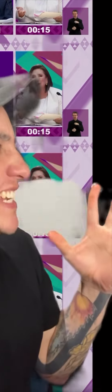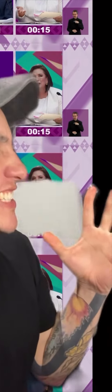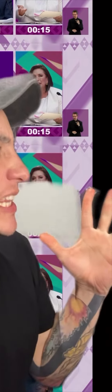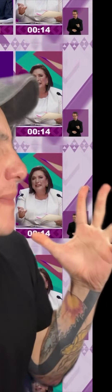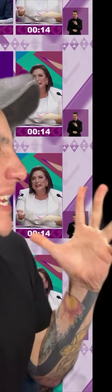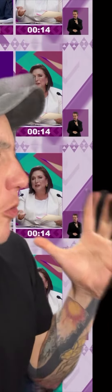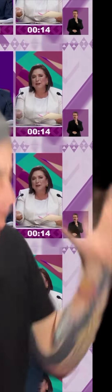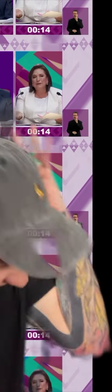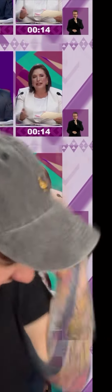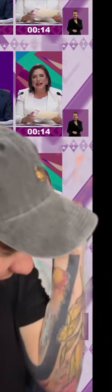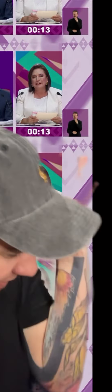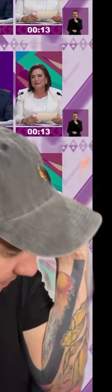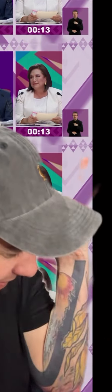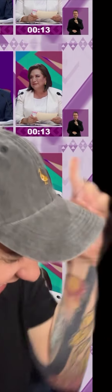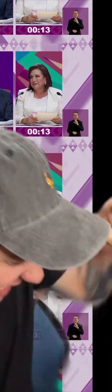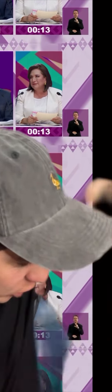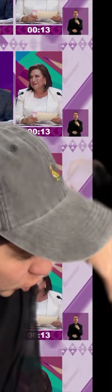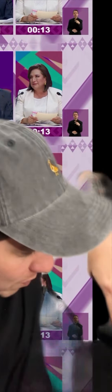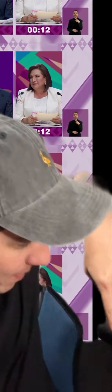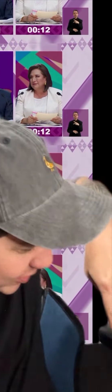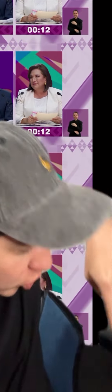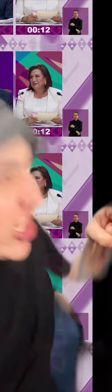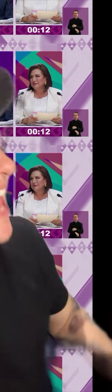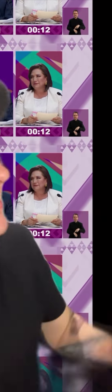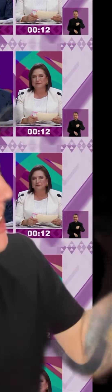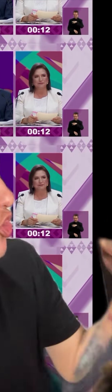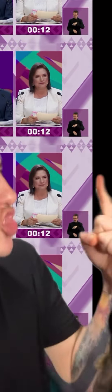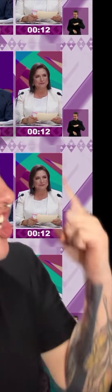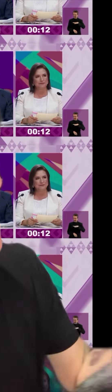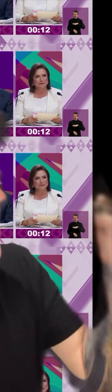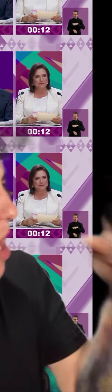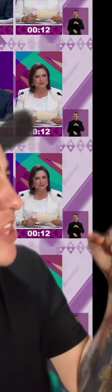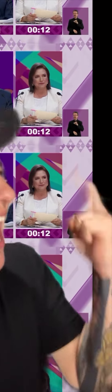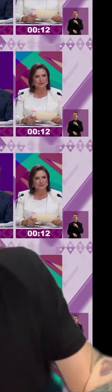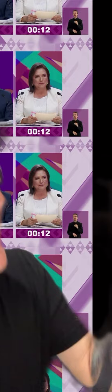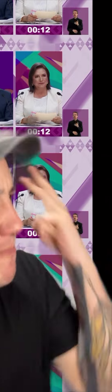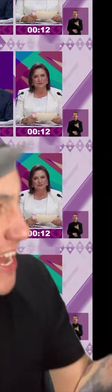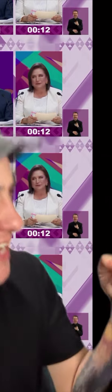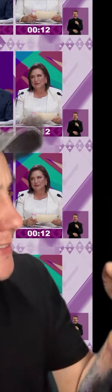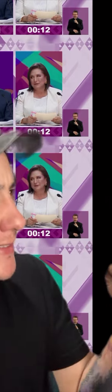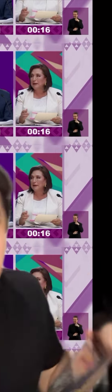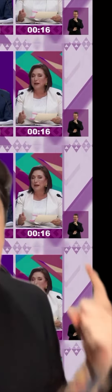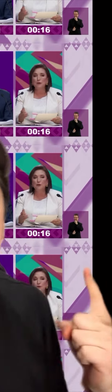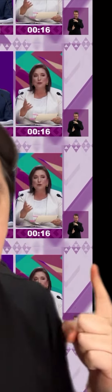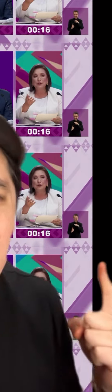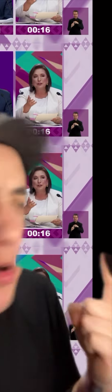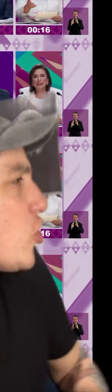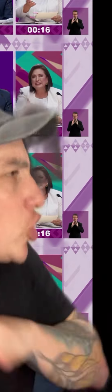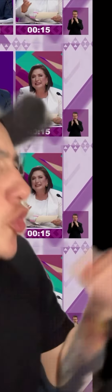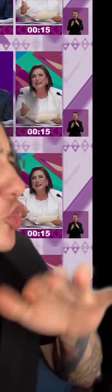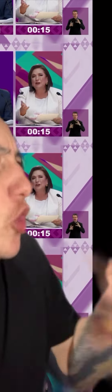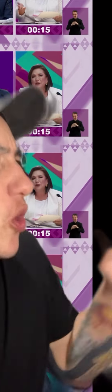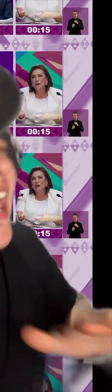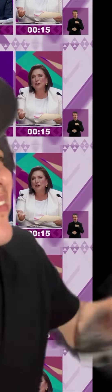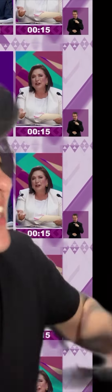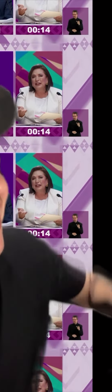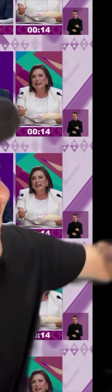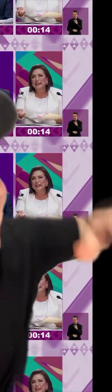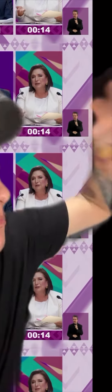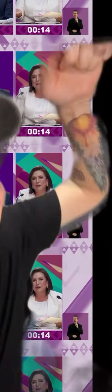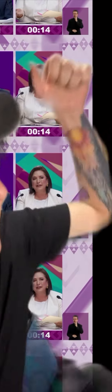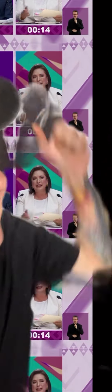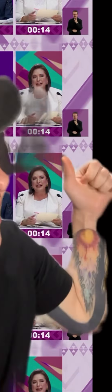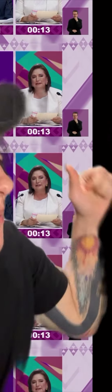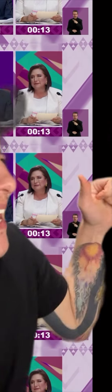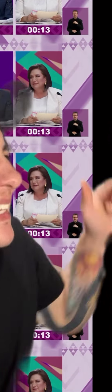el debate presidencial de México que se acaba de vivir en estos momentos entre Xochitl, Claudia y Máynez. Y se dieron con todo, entre